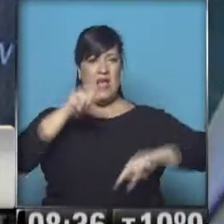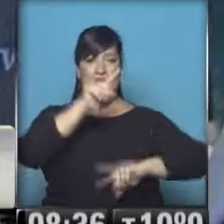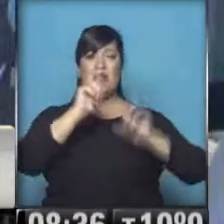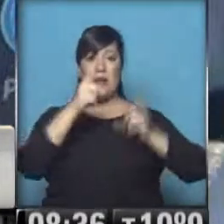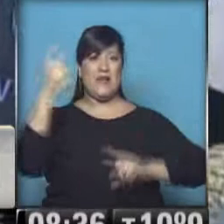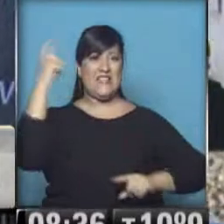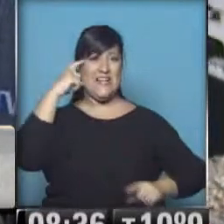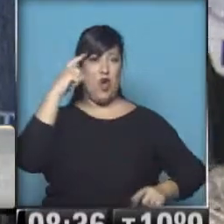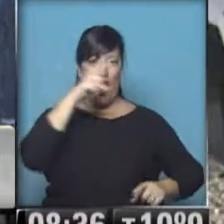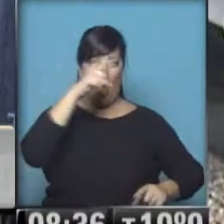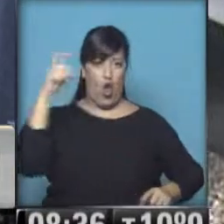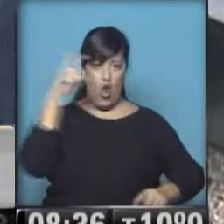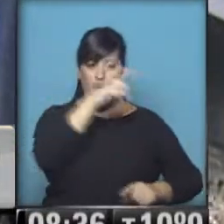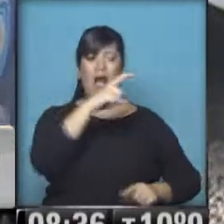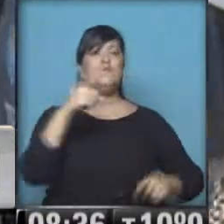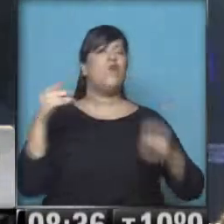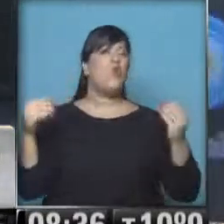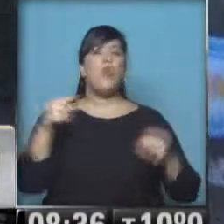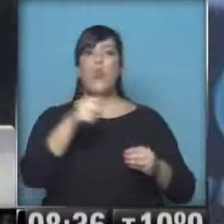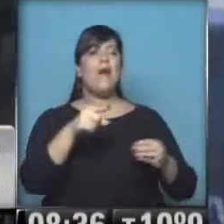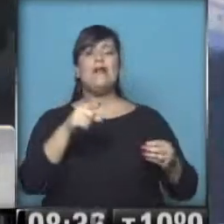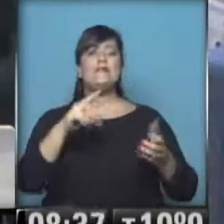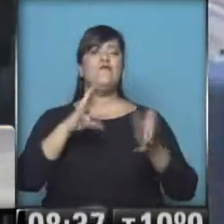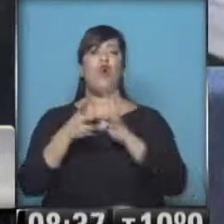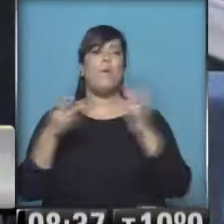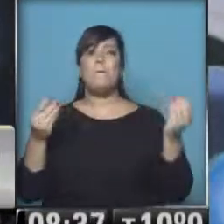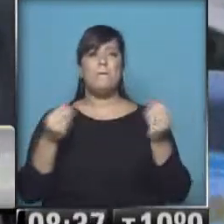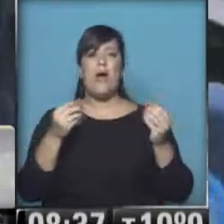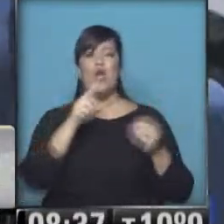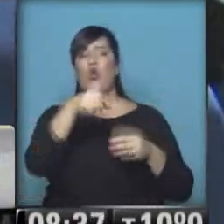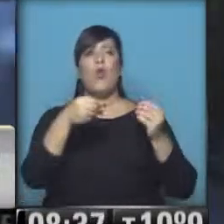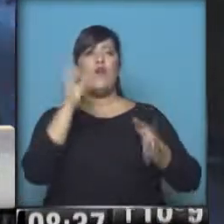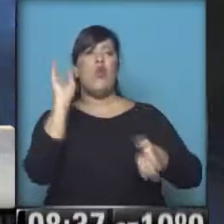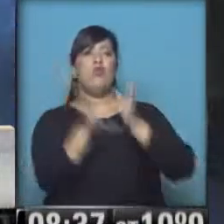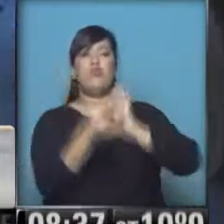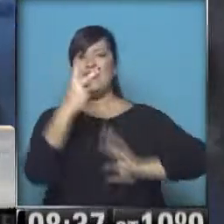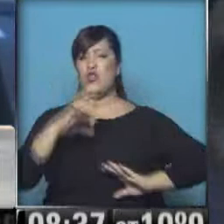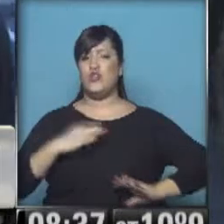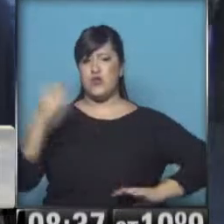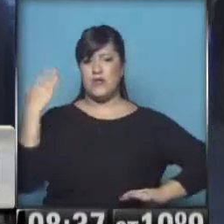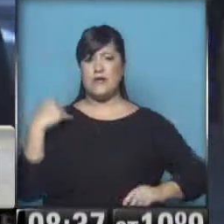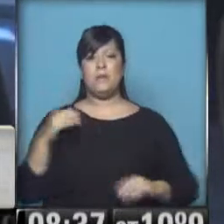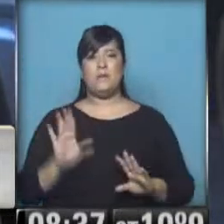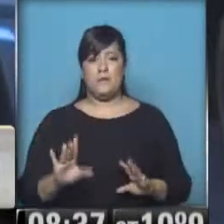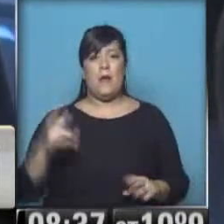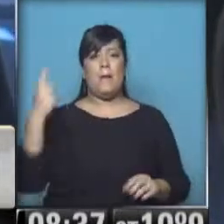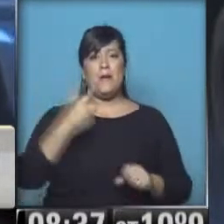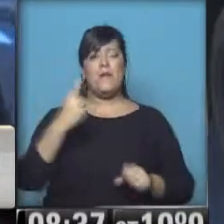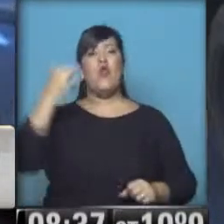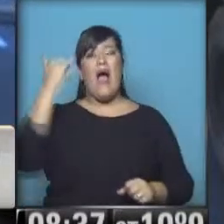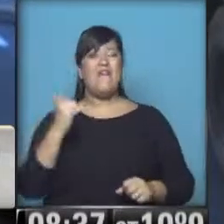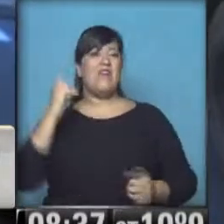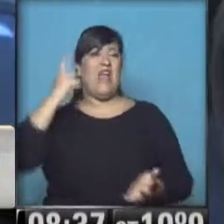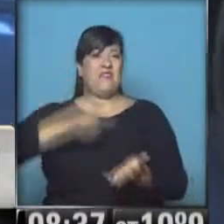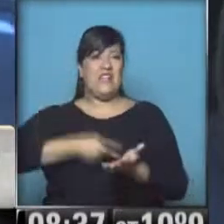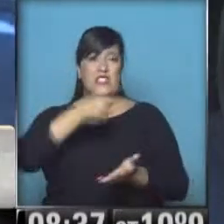psicóloga, ¿cuál era el contexto que dio lugar a esta represión hace dos años? Mira, primero que había una cautelar que cuidaba lo